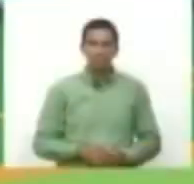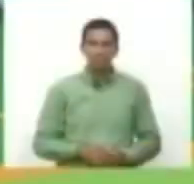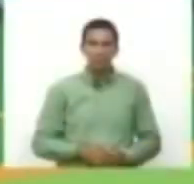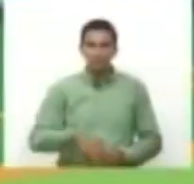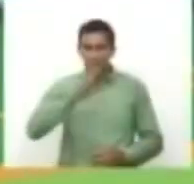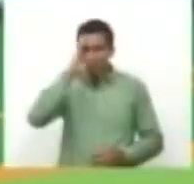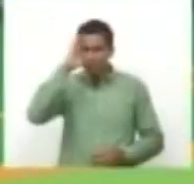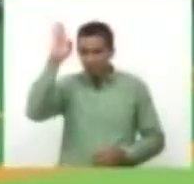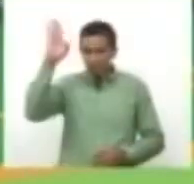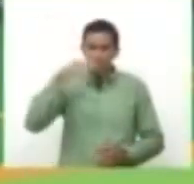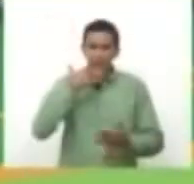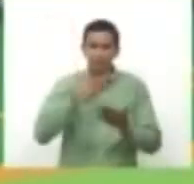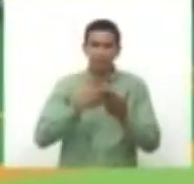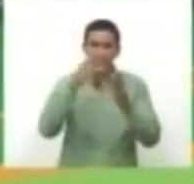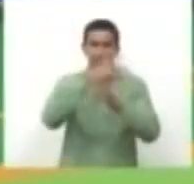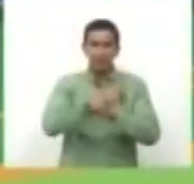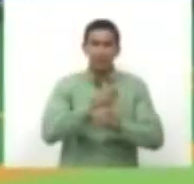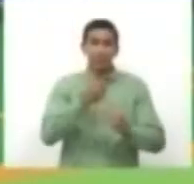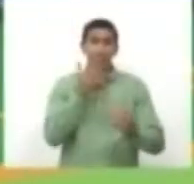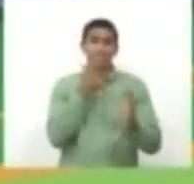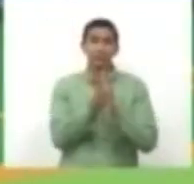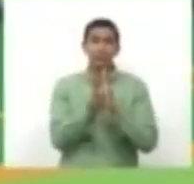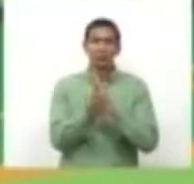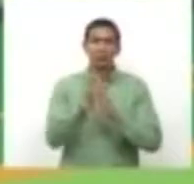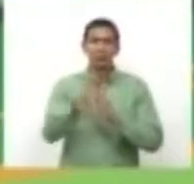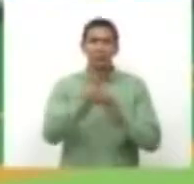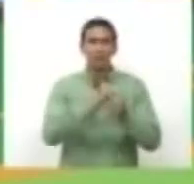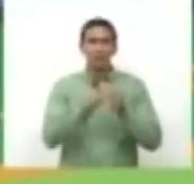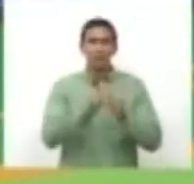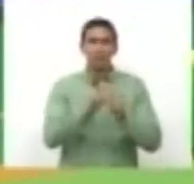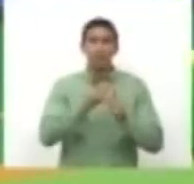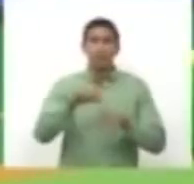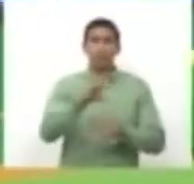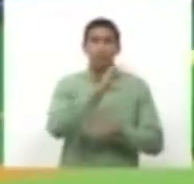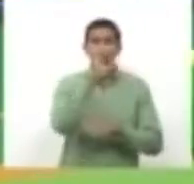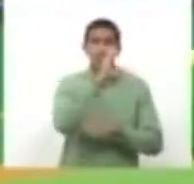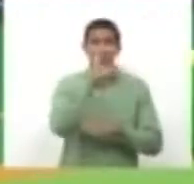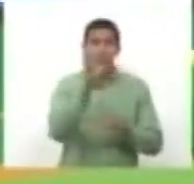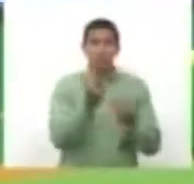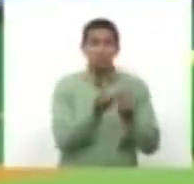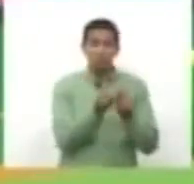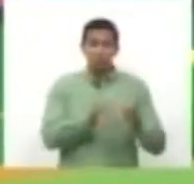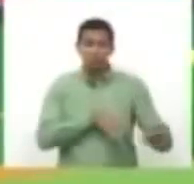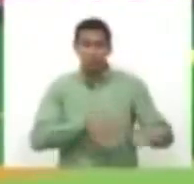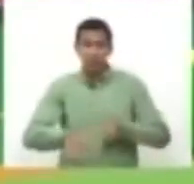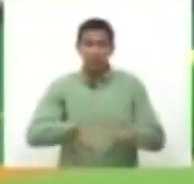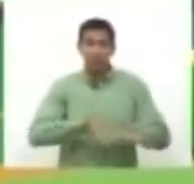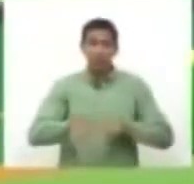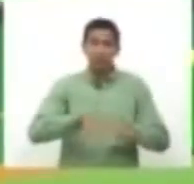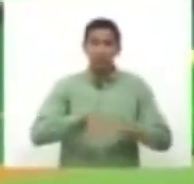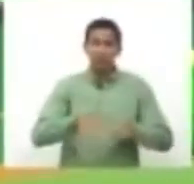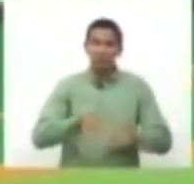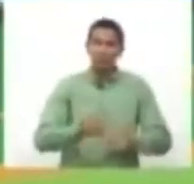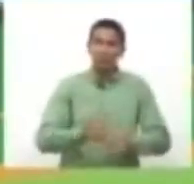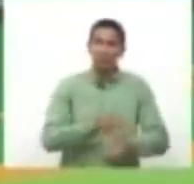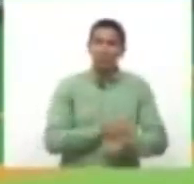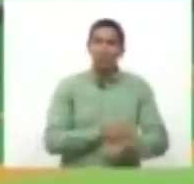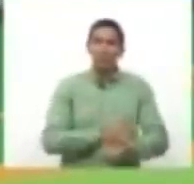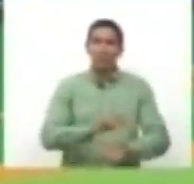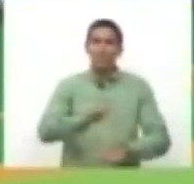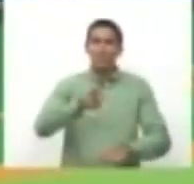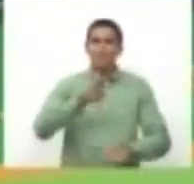Hola, muy buenas noches. Esta es la información deportiva. La selección Colombia de patinaje se coronó anticipadamente en el Campeonato